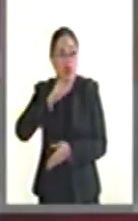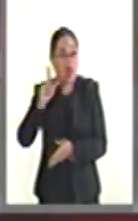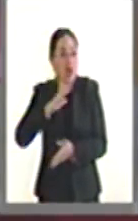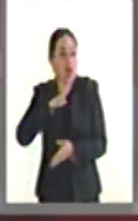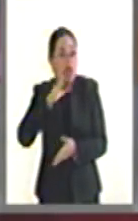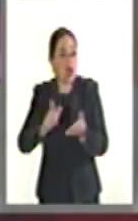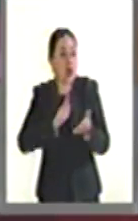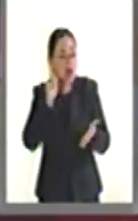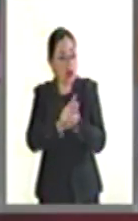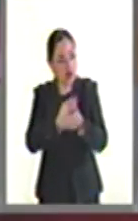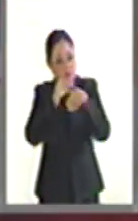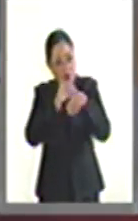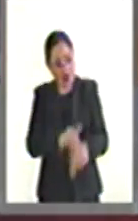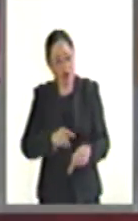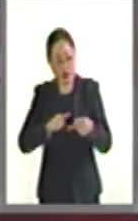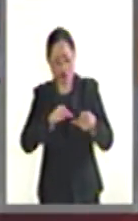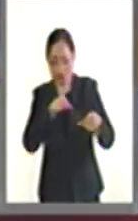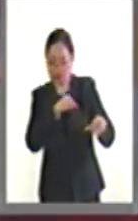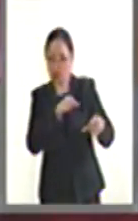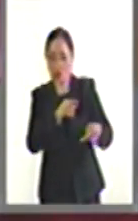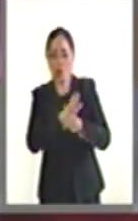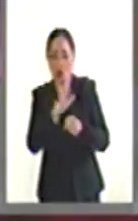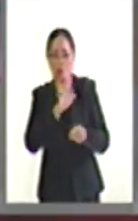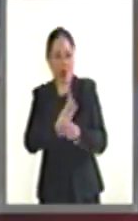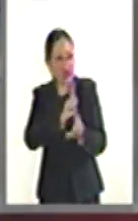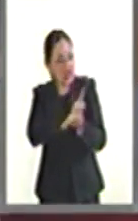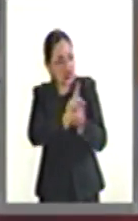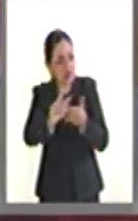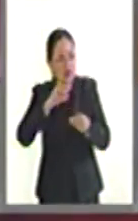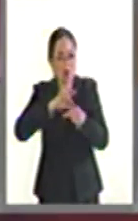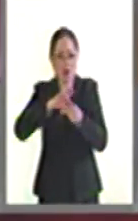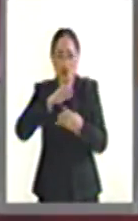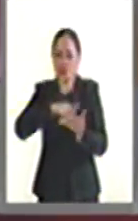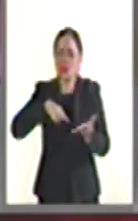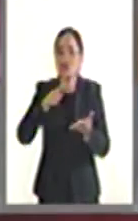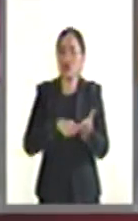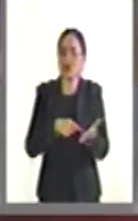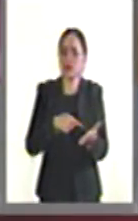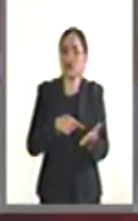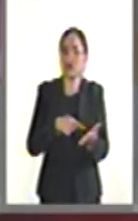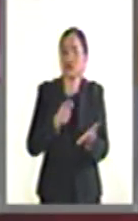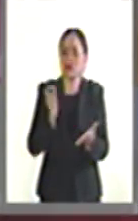legalidad y legitimidad si quienes resolverán